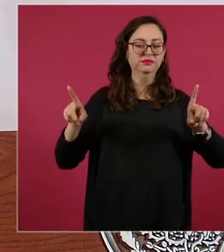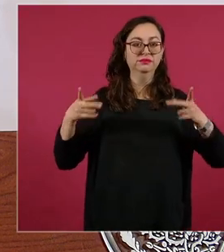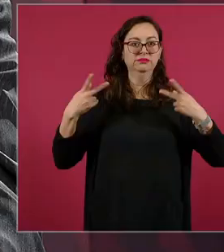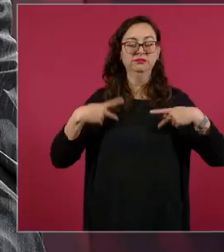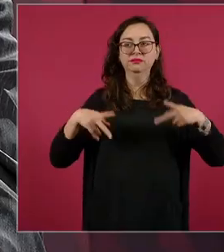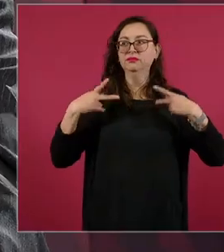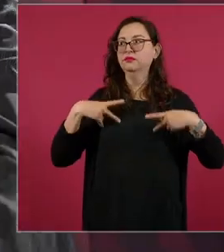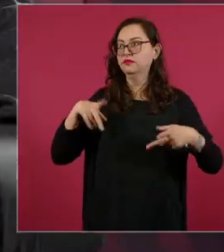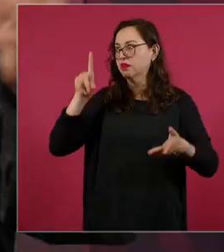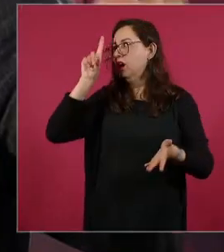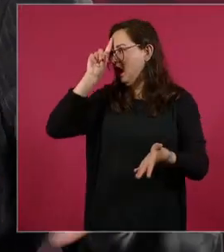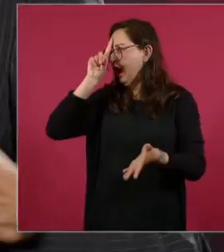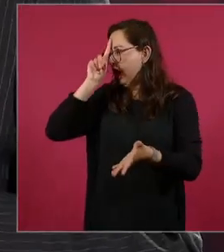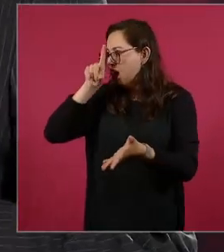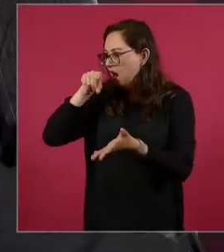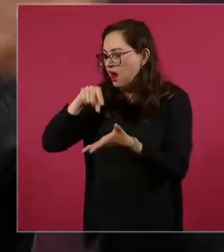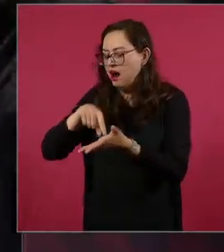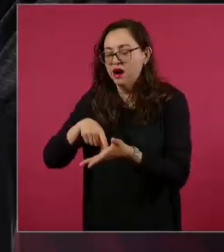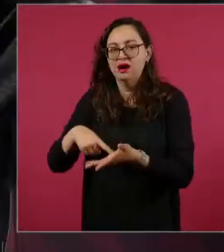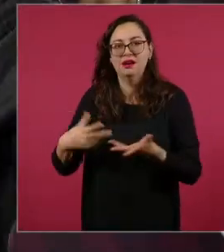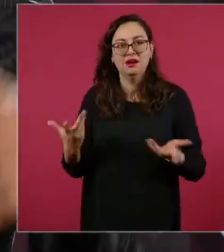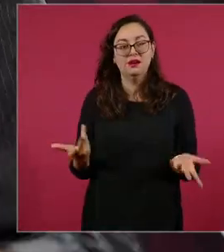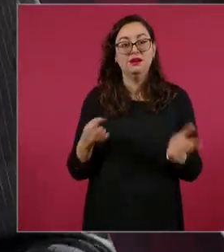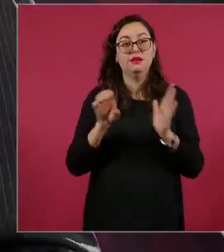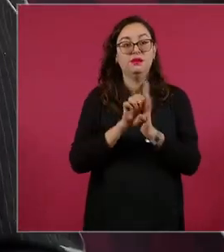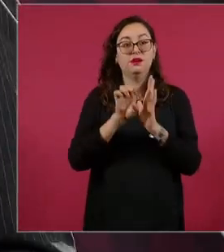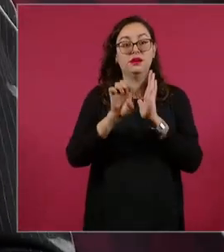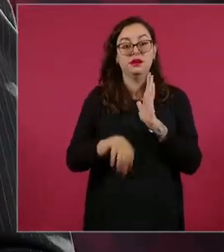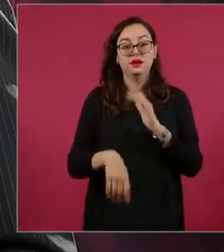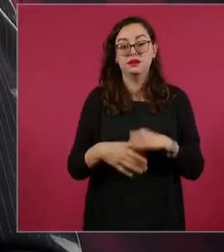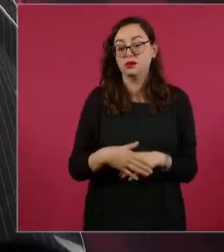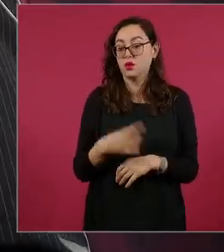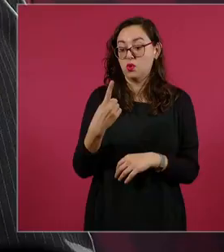un partido y otro para no mencionarlos